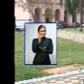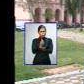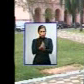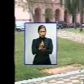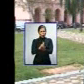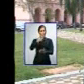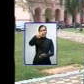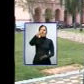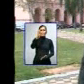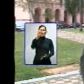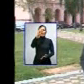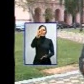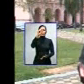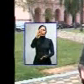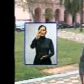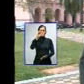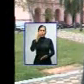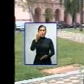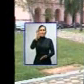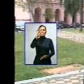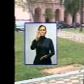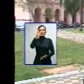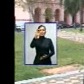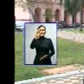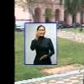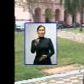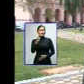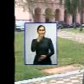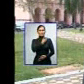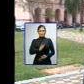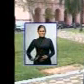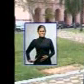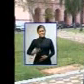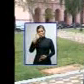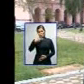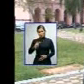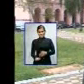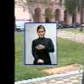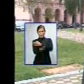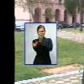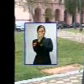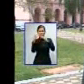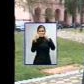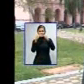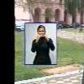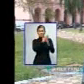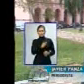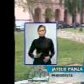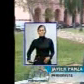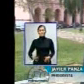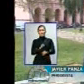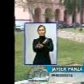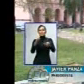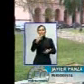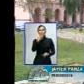Pedro Ferreira, en este caso ya expresidente de IPS, esta mañana desde temprano en Burbicharoga. Nos refería que el fin de